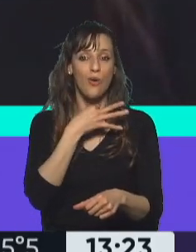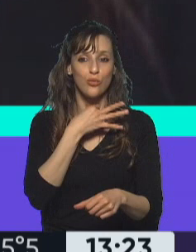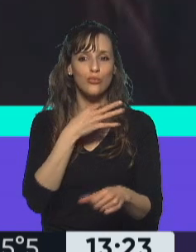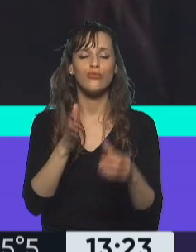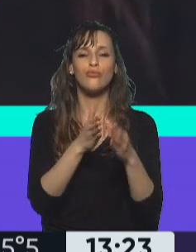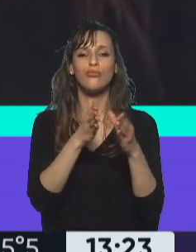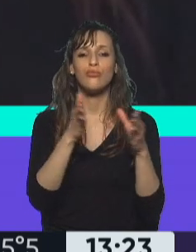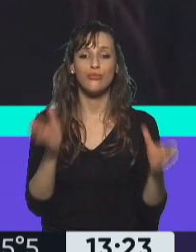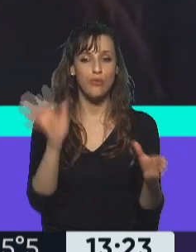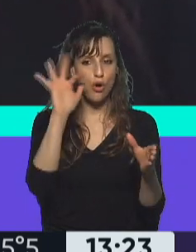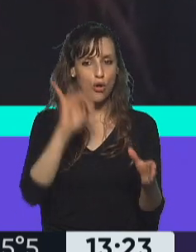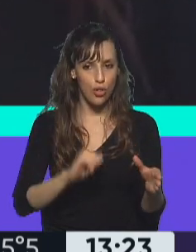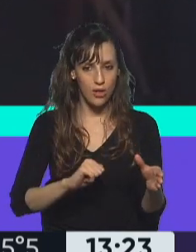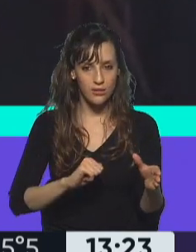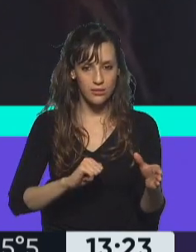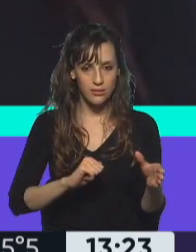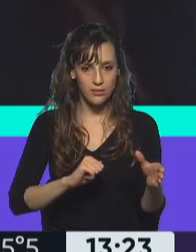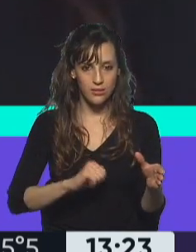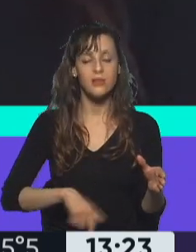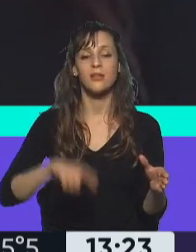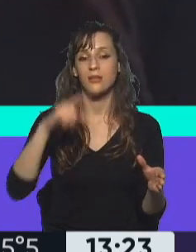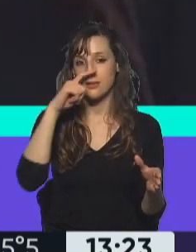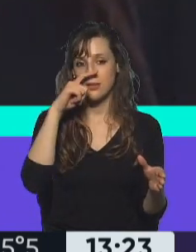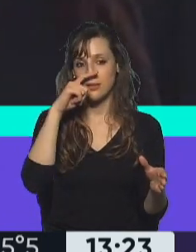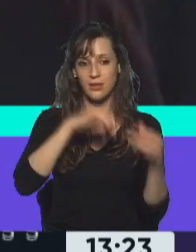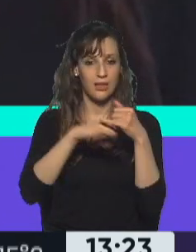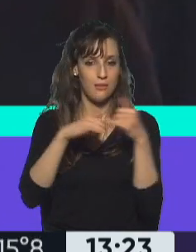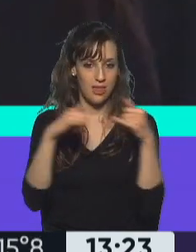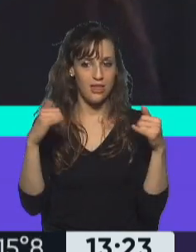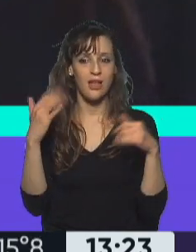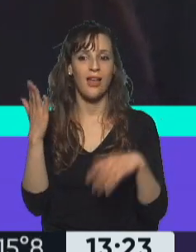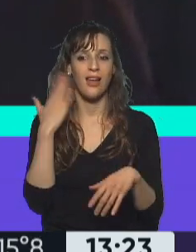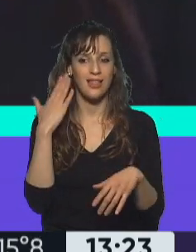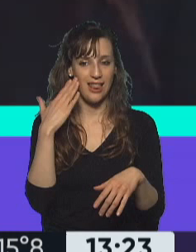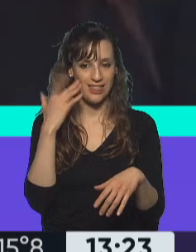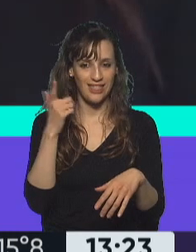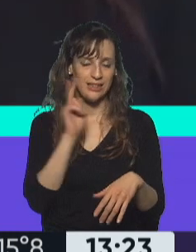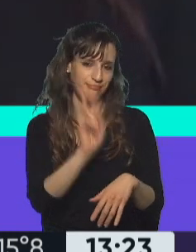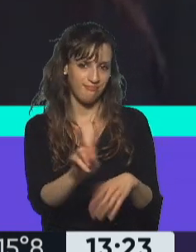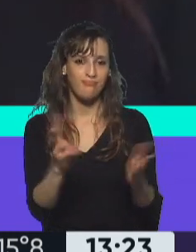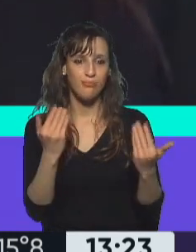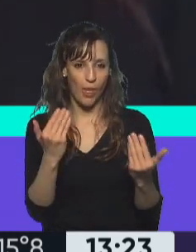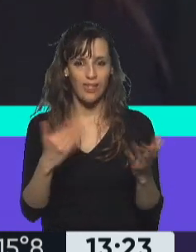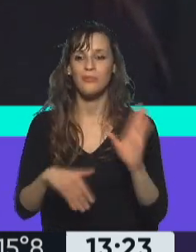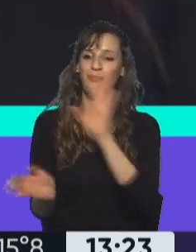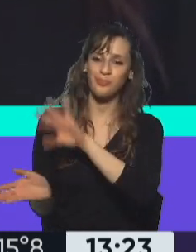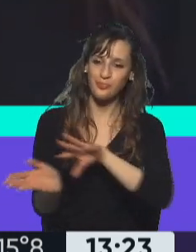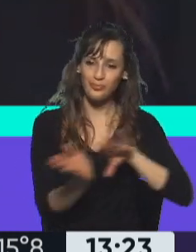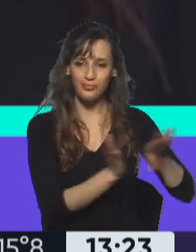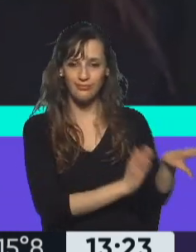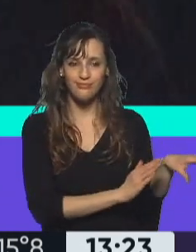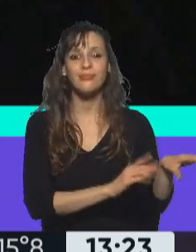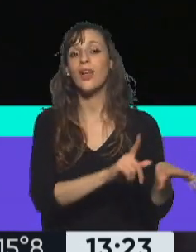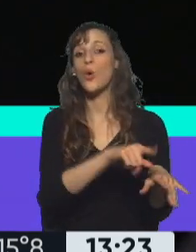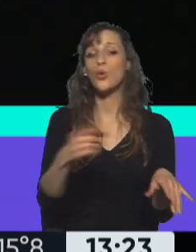los días a las 19:30 van subiendo material, así que bienvenido sea. ¿Me voy para el Sarmiento? Ahí nos vamos con esta maravilla que